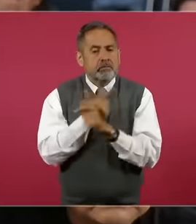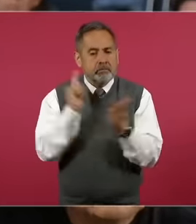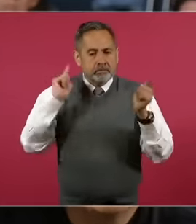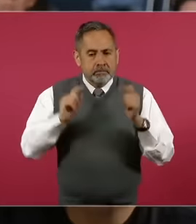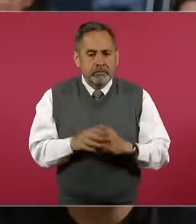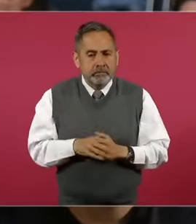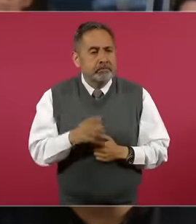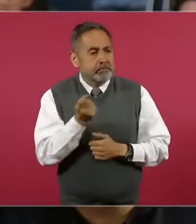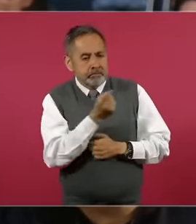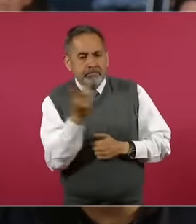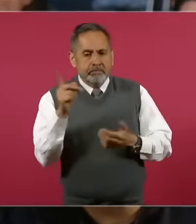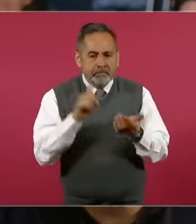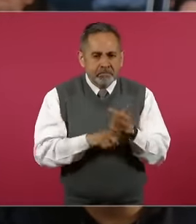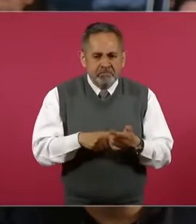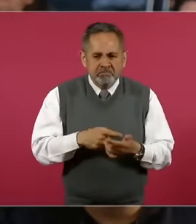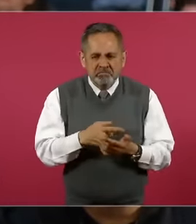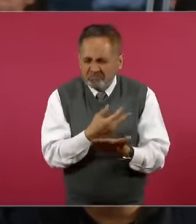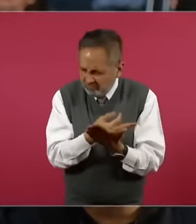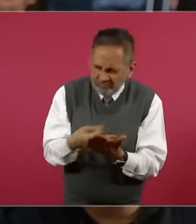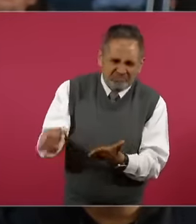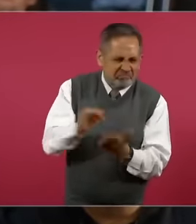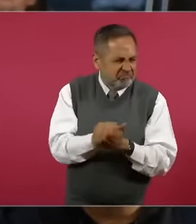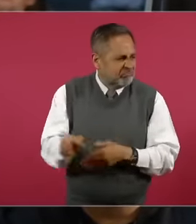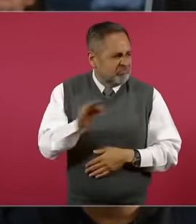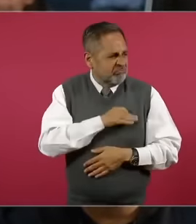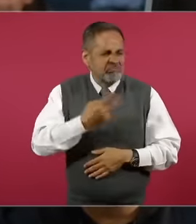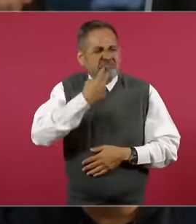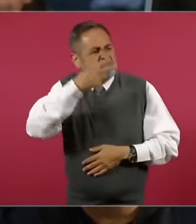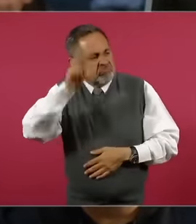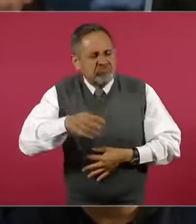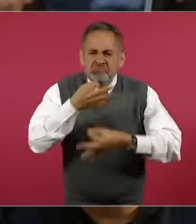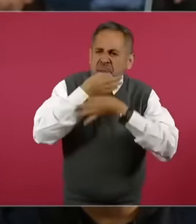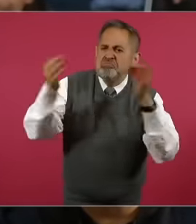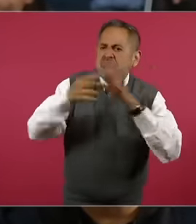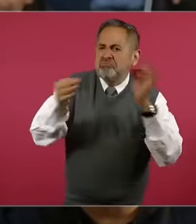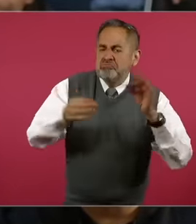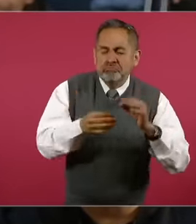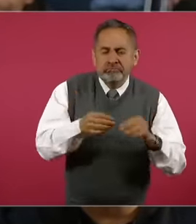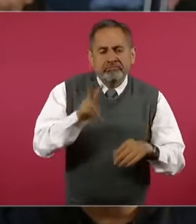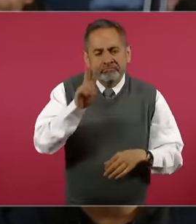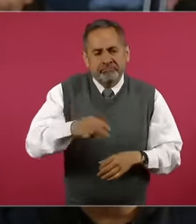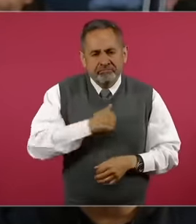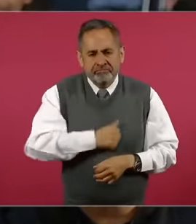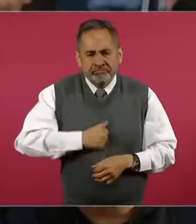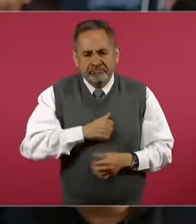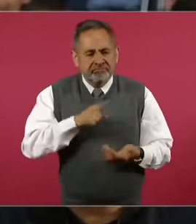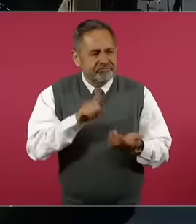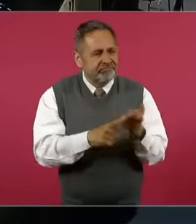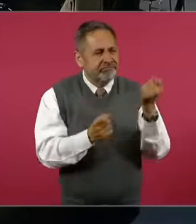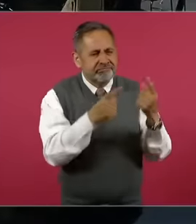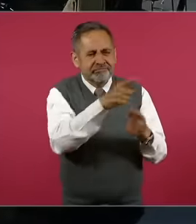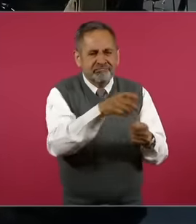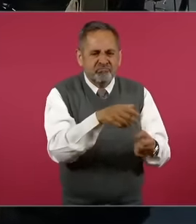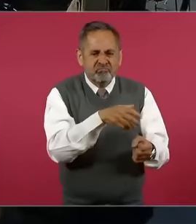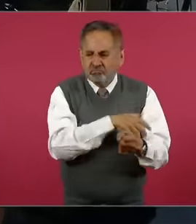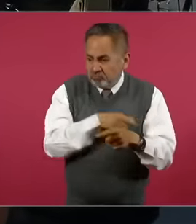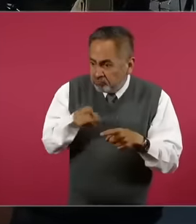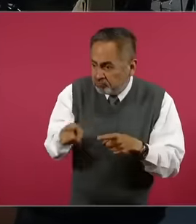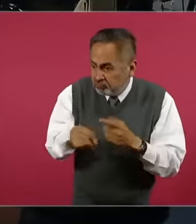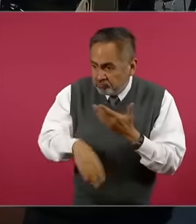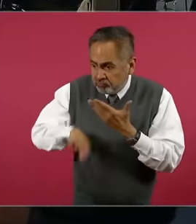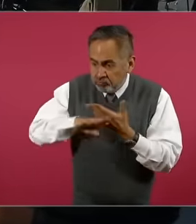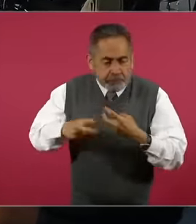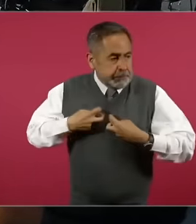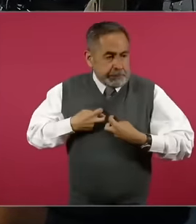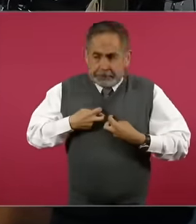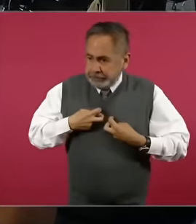Porque habemos periodistas que nos atrevemos a decir la verdad y lamentablemente todavía el poder persigue a muchos